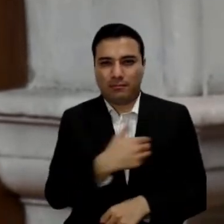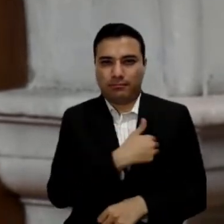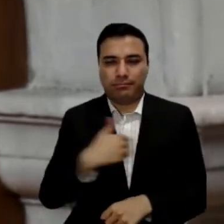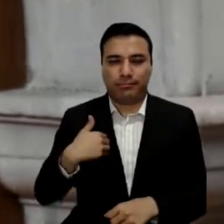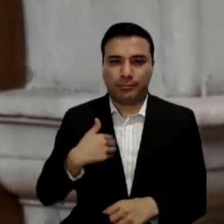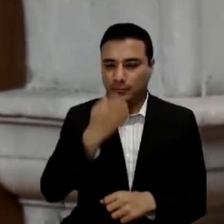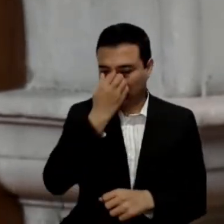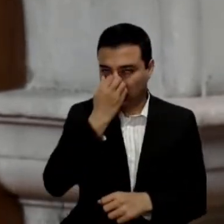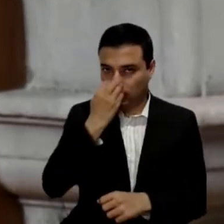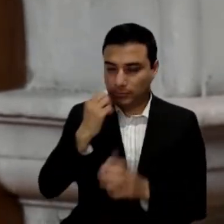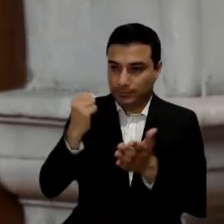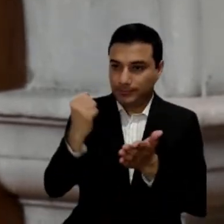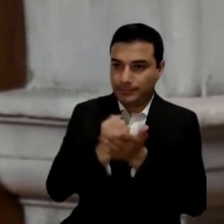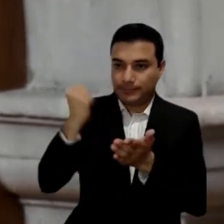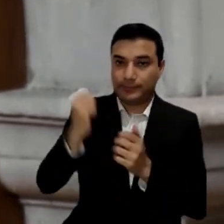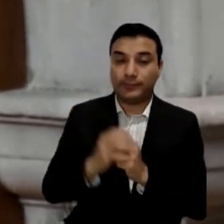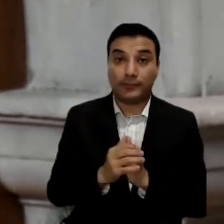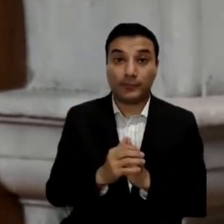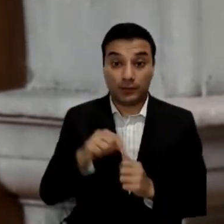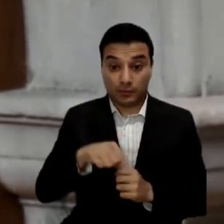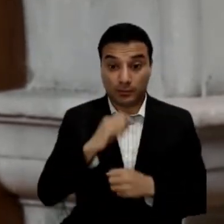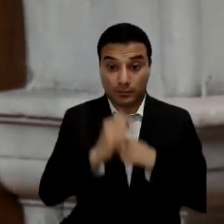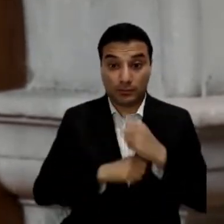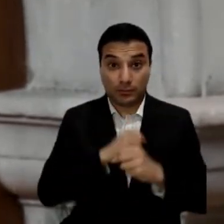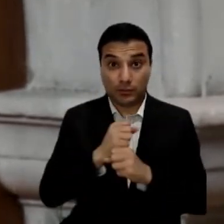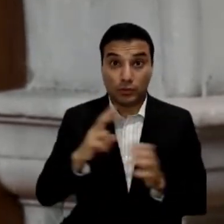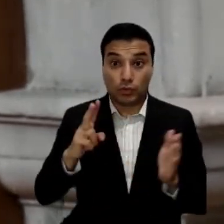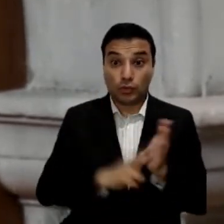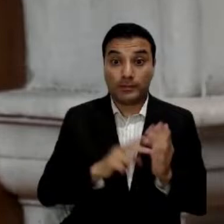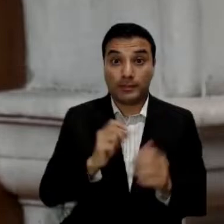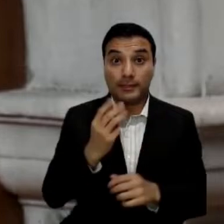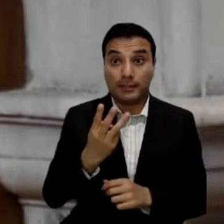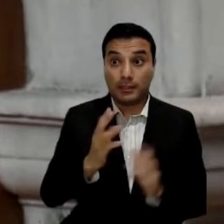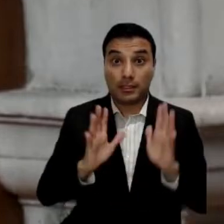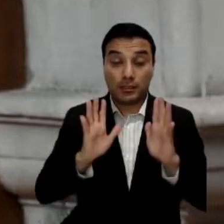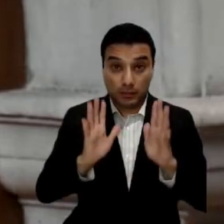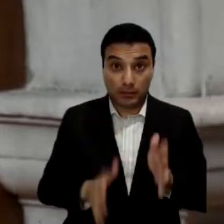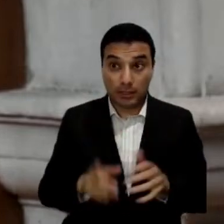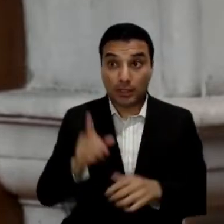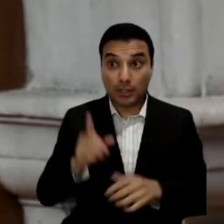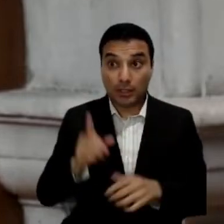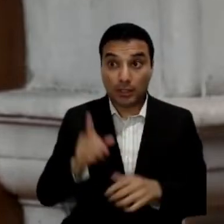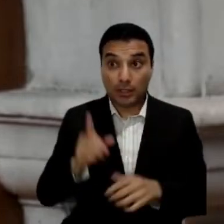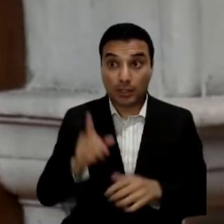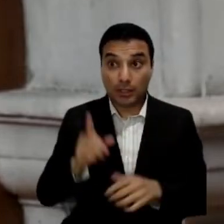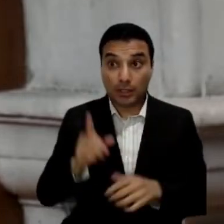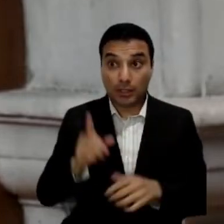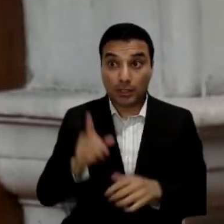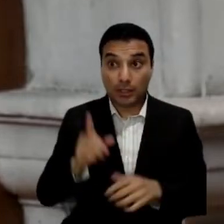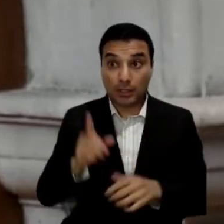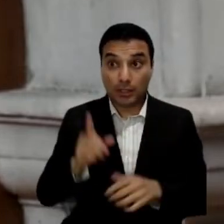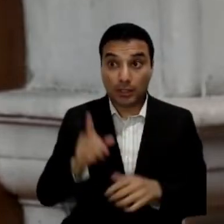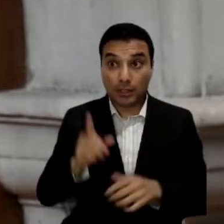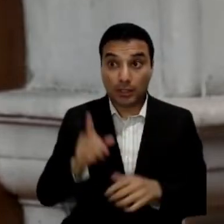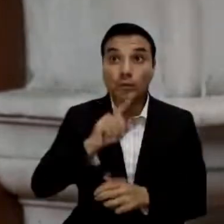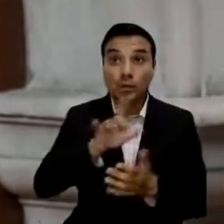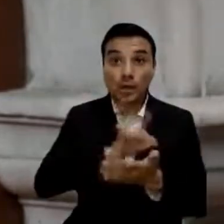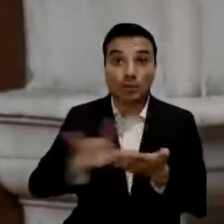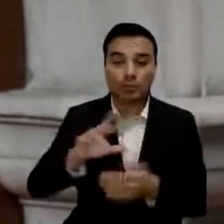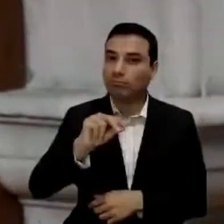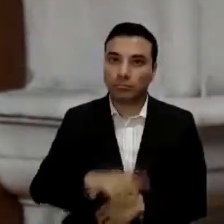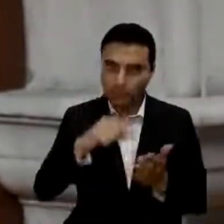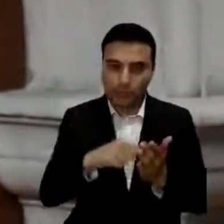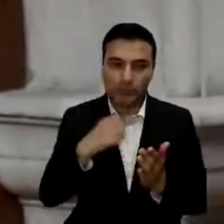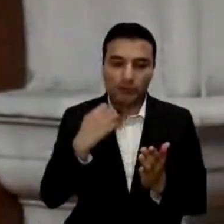en este año no se ha aplicado a ninguna sola mujer mexiquense. Habrá que implementarse, espero, en este